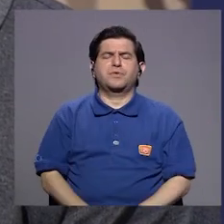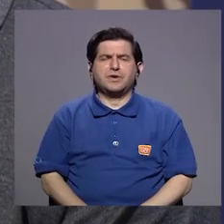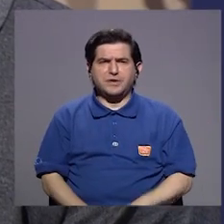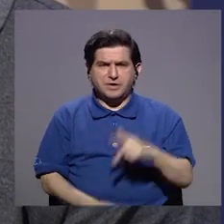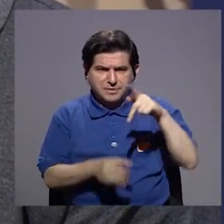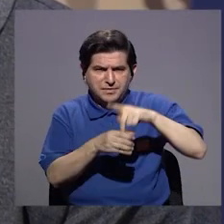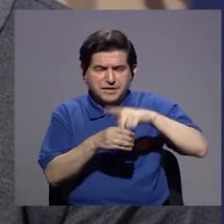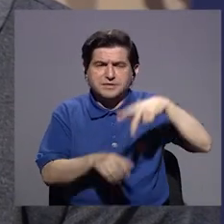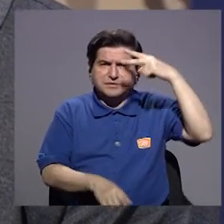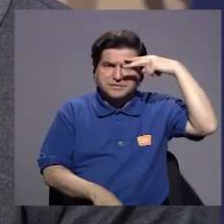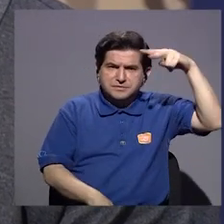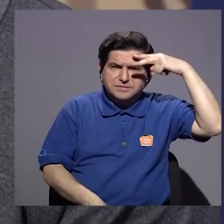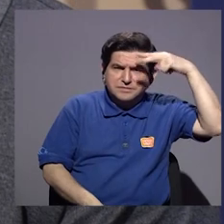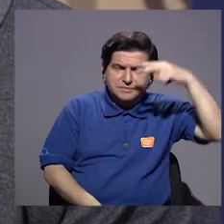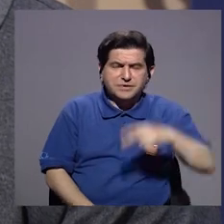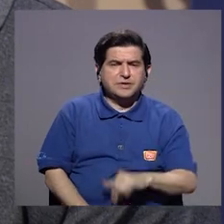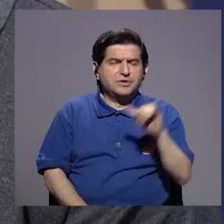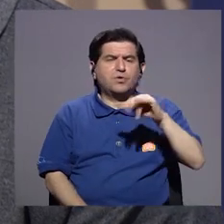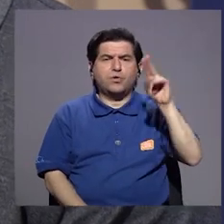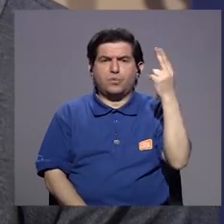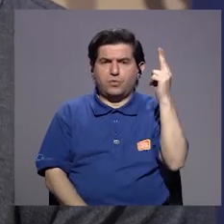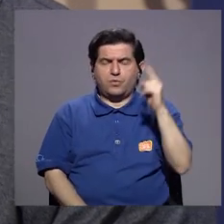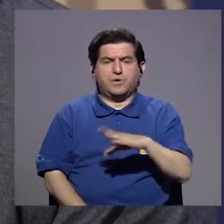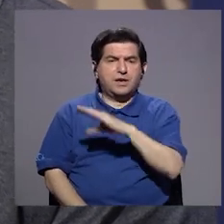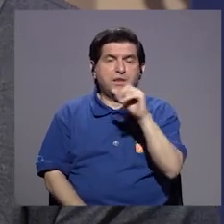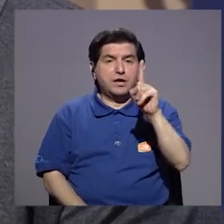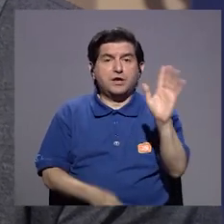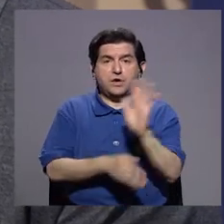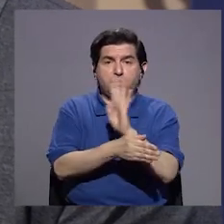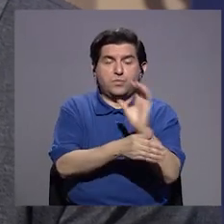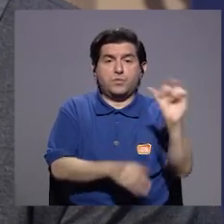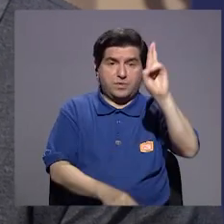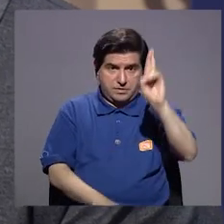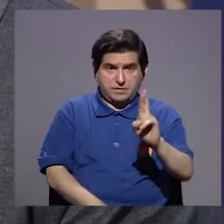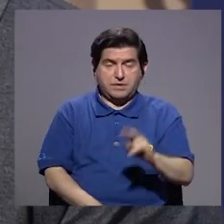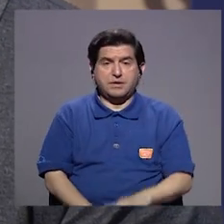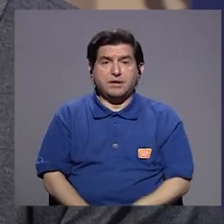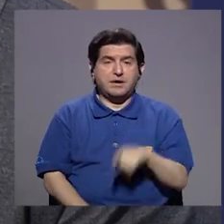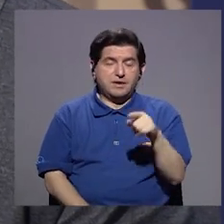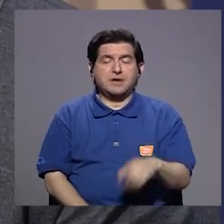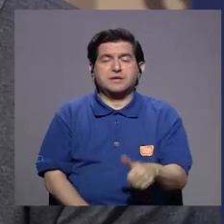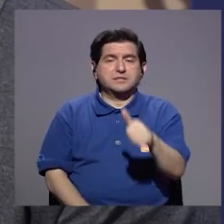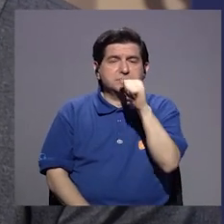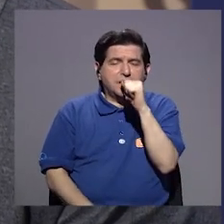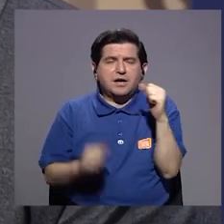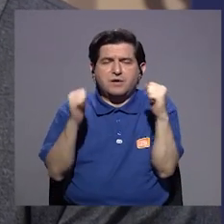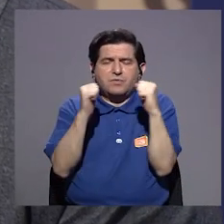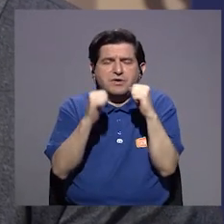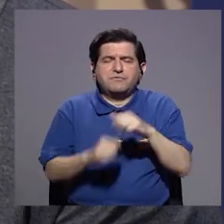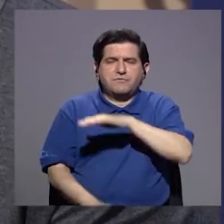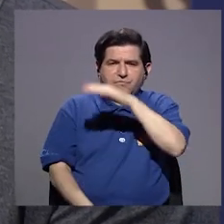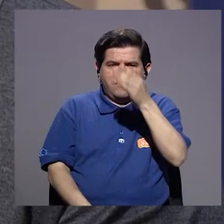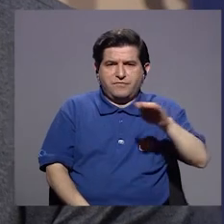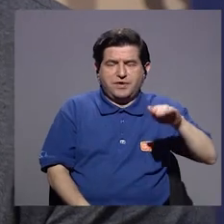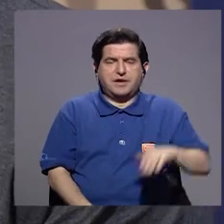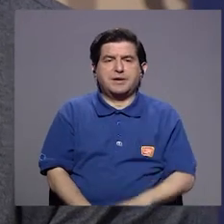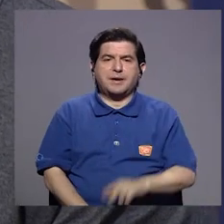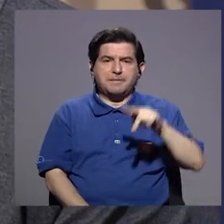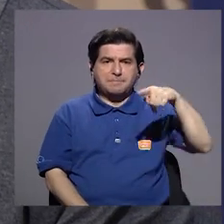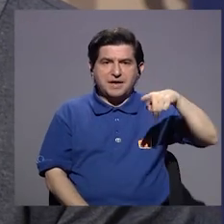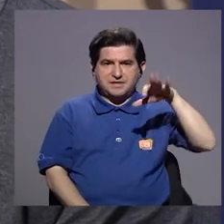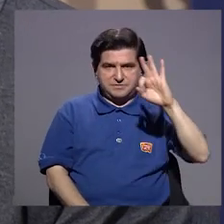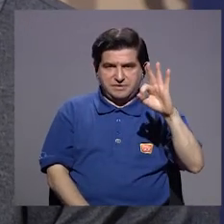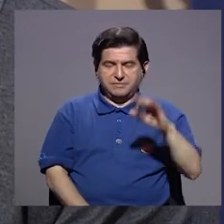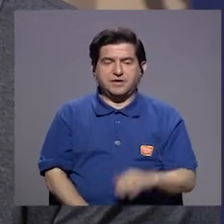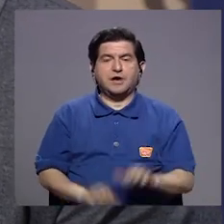no solo en México, también en Uruguay, e incluso una película costarricense, uh-huh, que es Agua Fría de Marte, Paz Fábrega, que vamos a